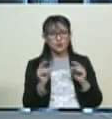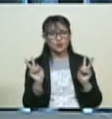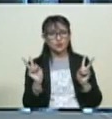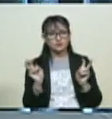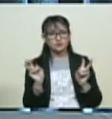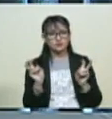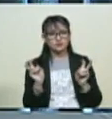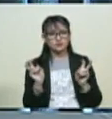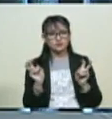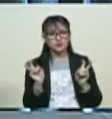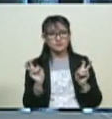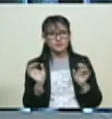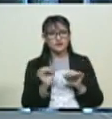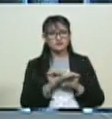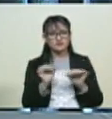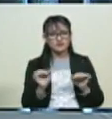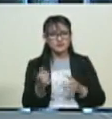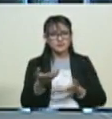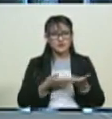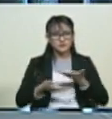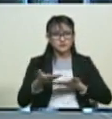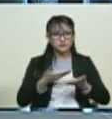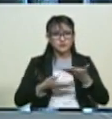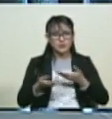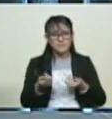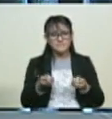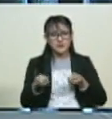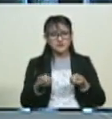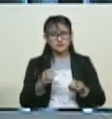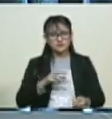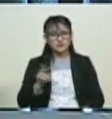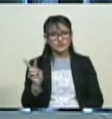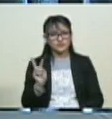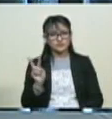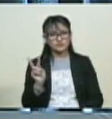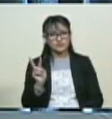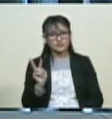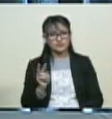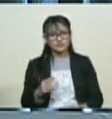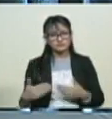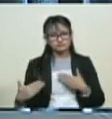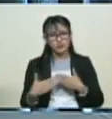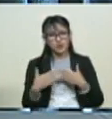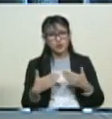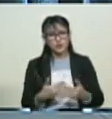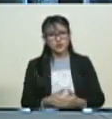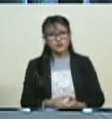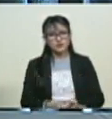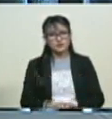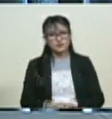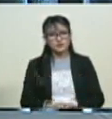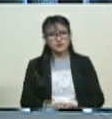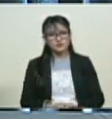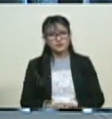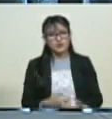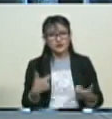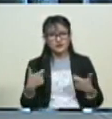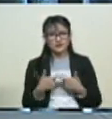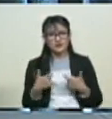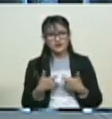ver con los sistemas de comercialización y precios del país perturbados por mecanismos de guerra